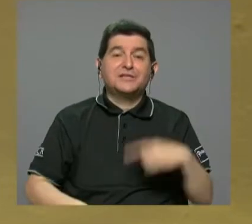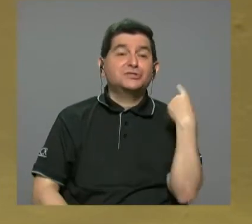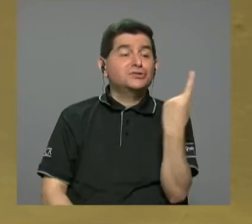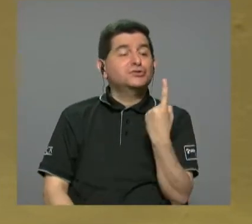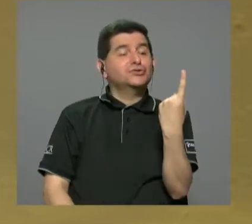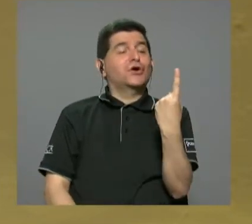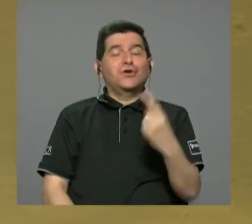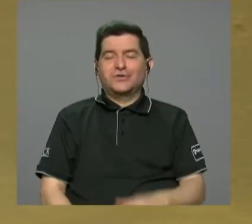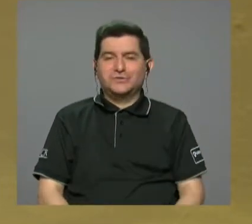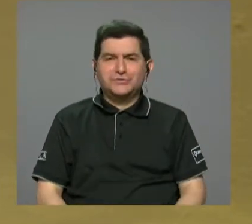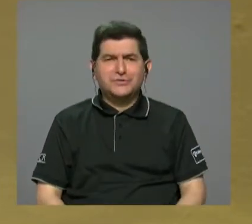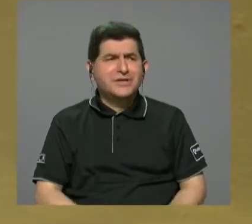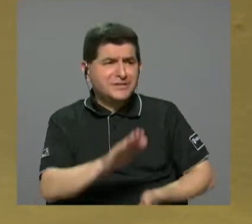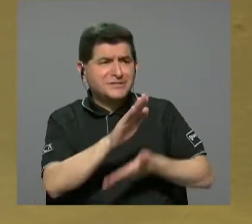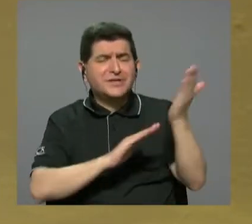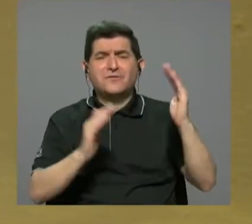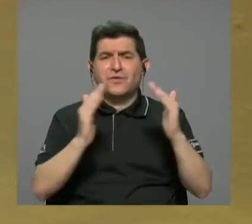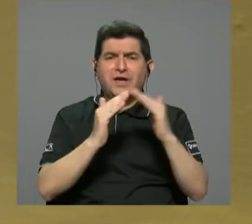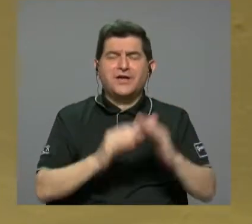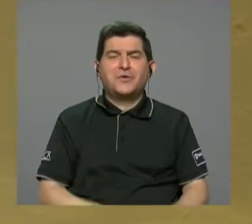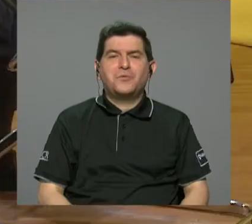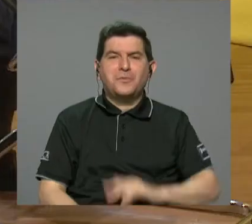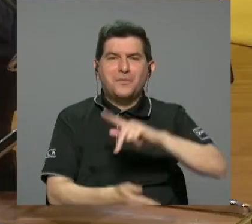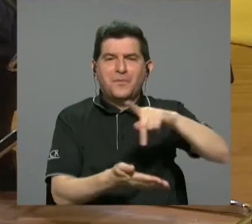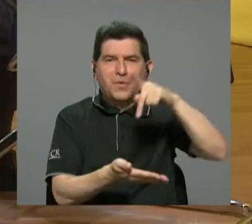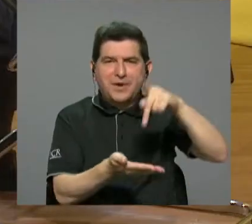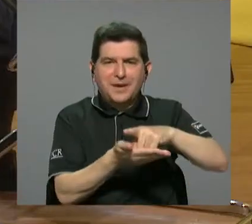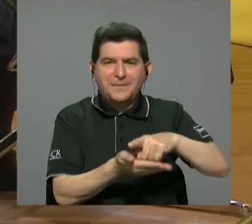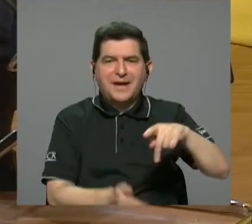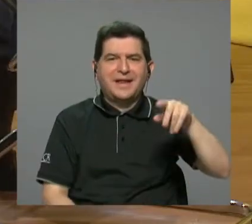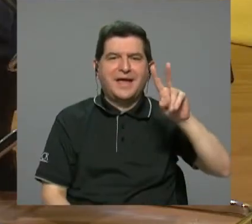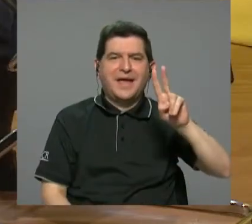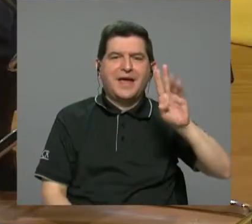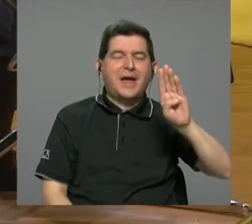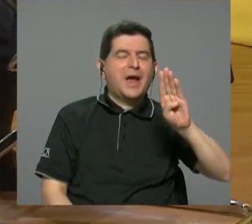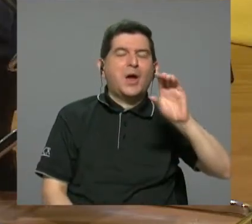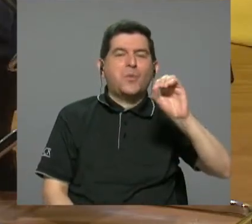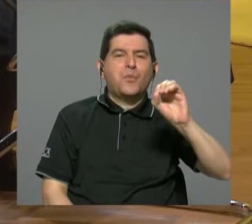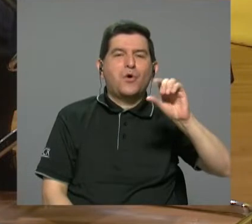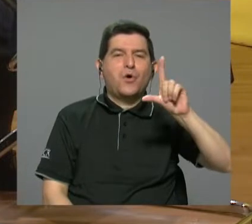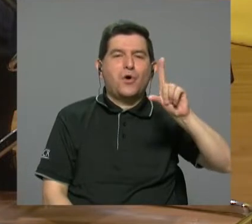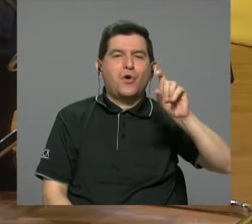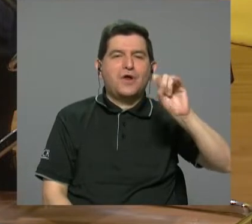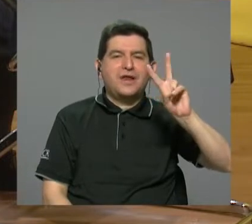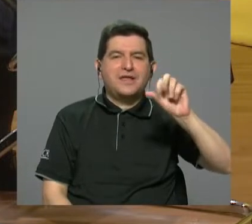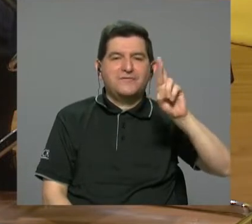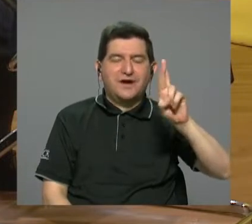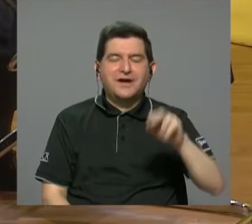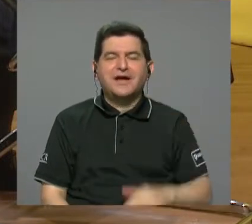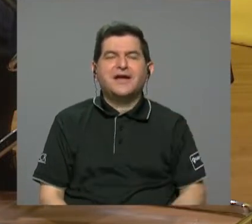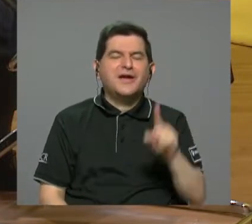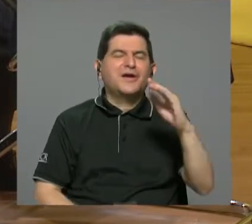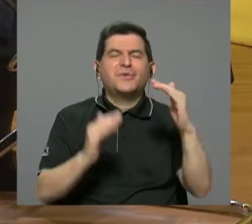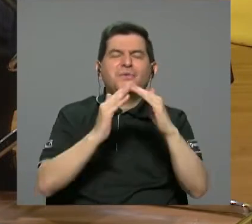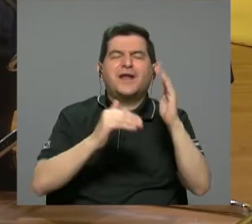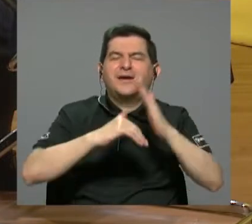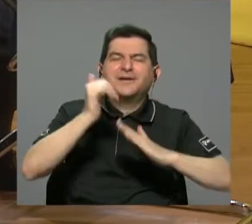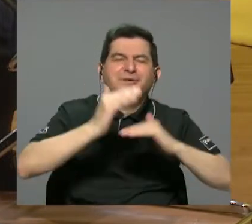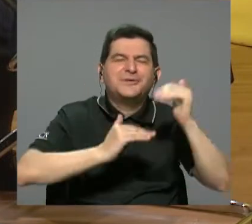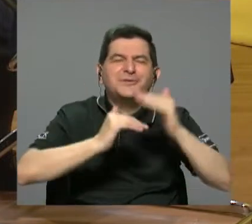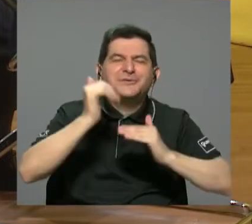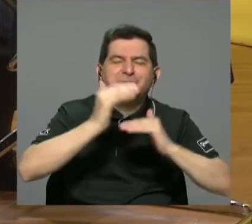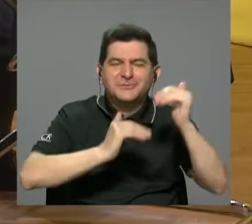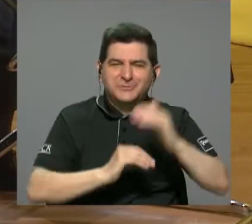solos. Incluso se fueron a vivir allá por el Parque Bolívar, en una casita que les construyó